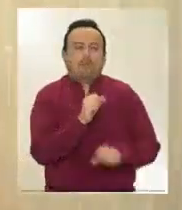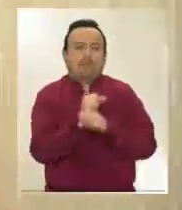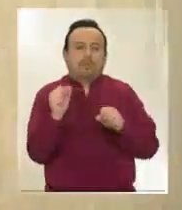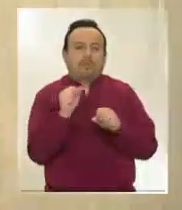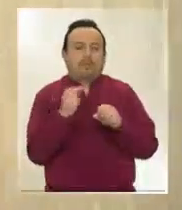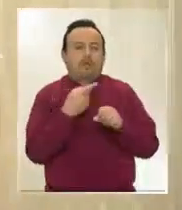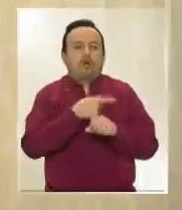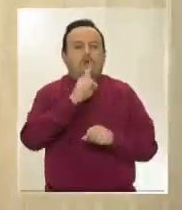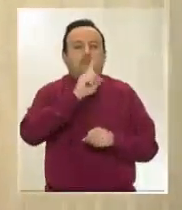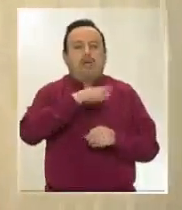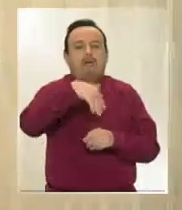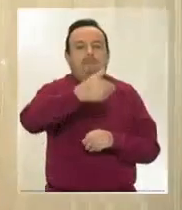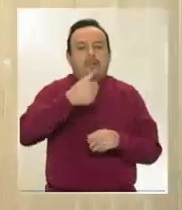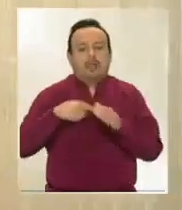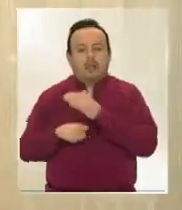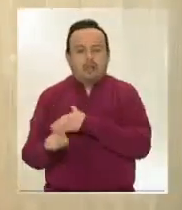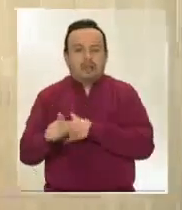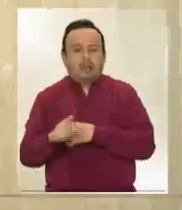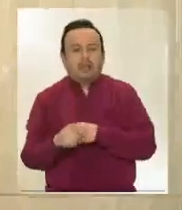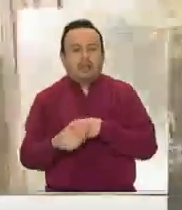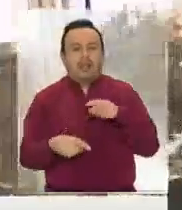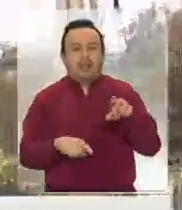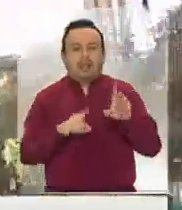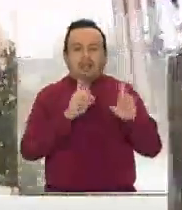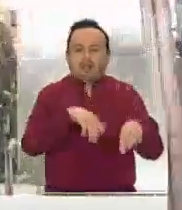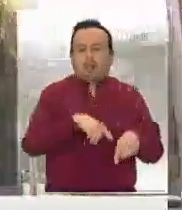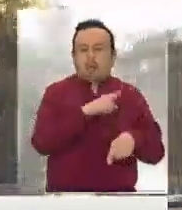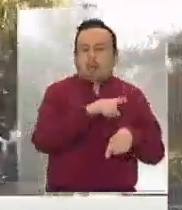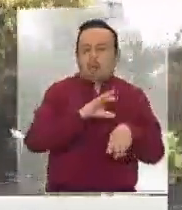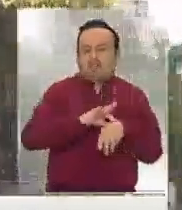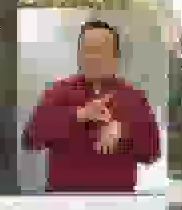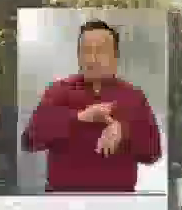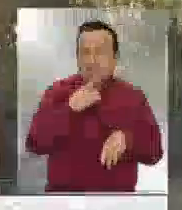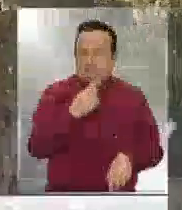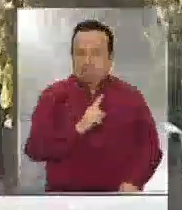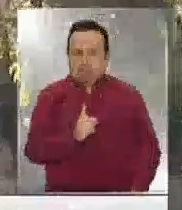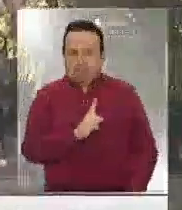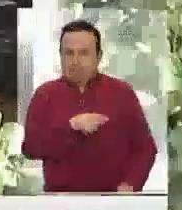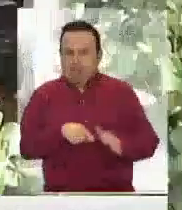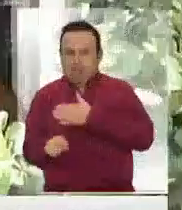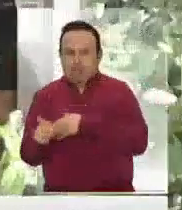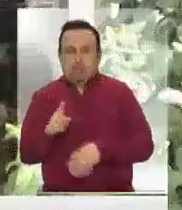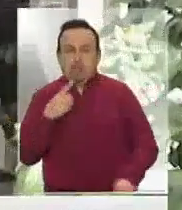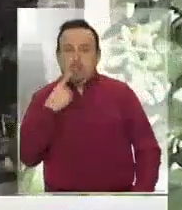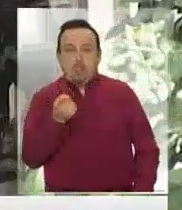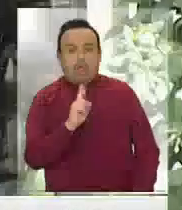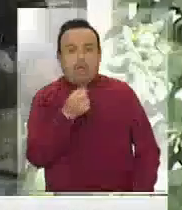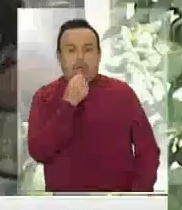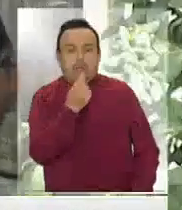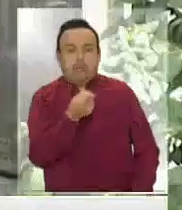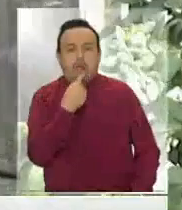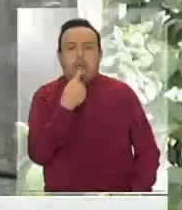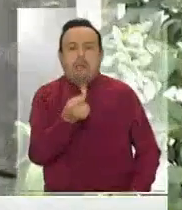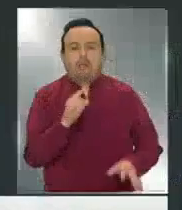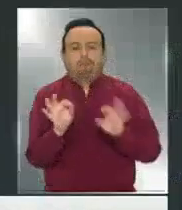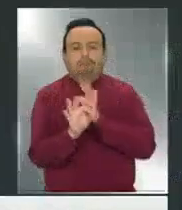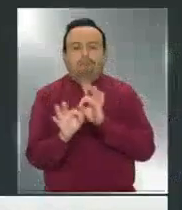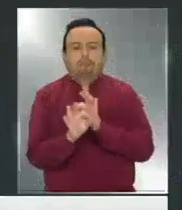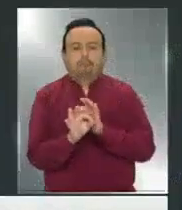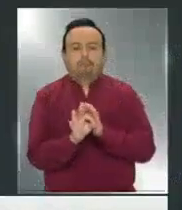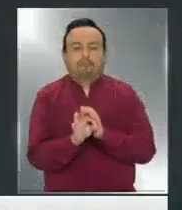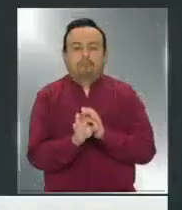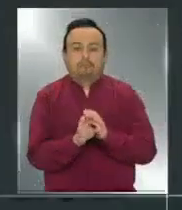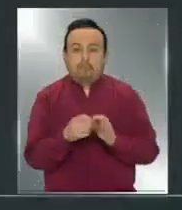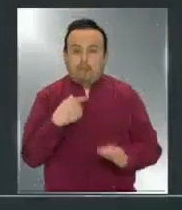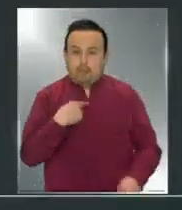ningún externo y menos alguien del área de la salud. Dicha administración desestima la acusación con el siguiente argumento.